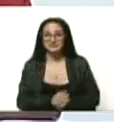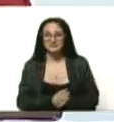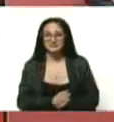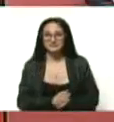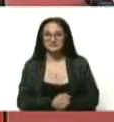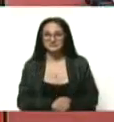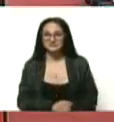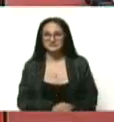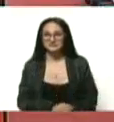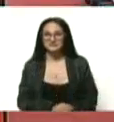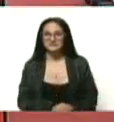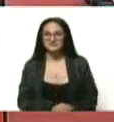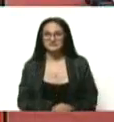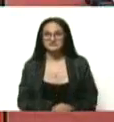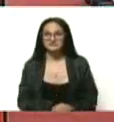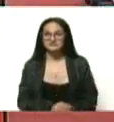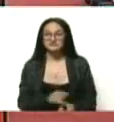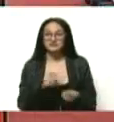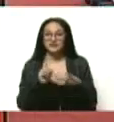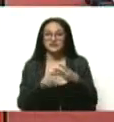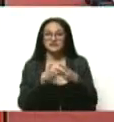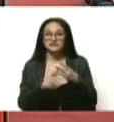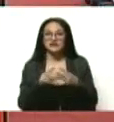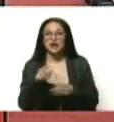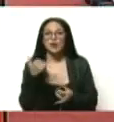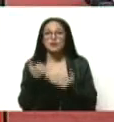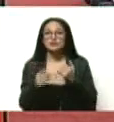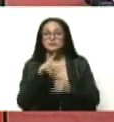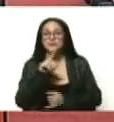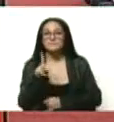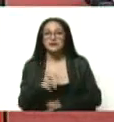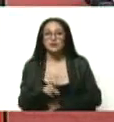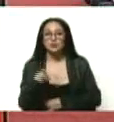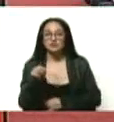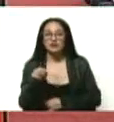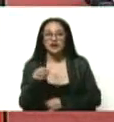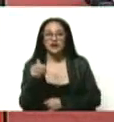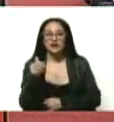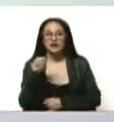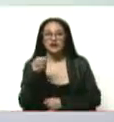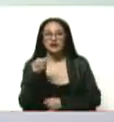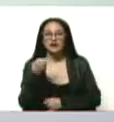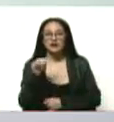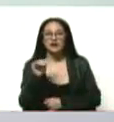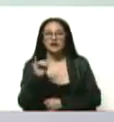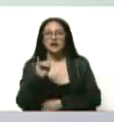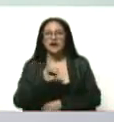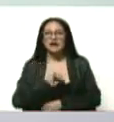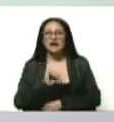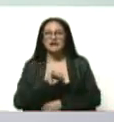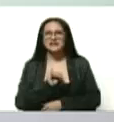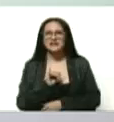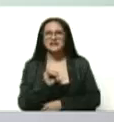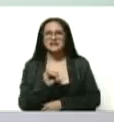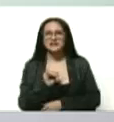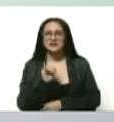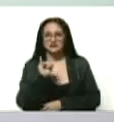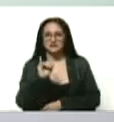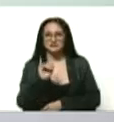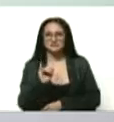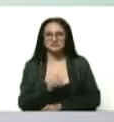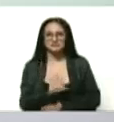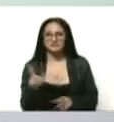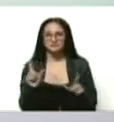compañero Hugo. La tercera y última pregunta la realiza Andrea Romero por Canal I. Buenas tardes. Mi pregunta